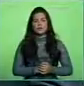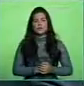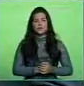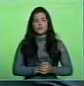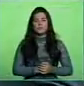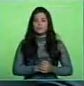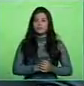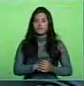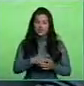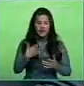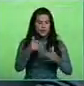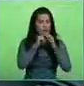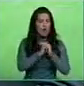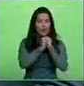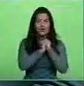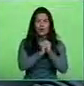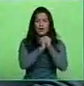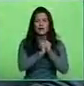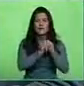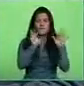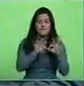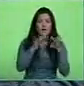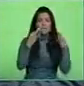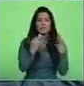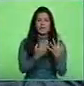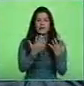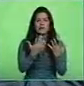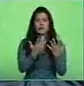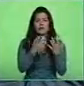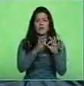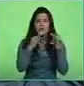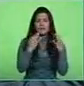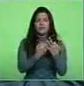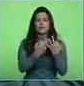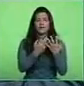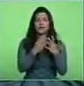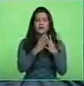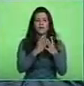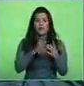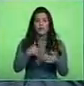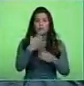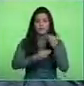Alrededor de las familias y de los programas que podemos construir hoy día. Thank you.